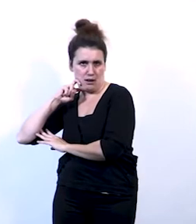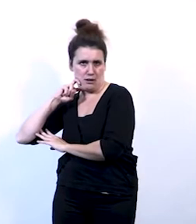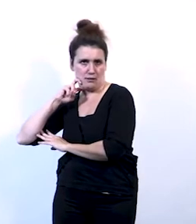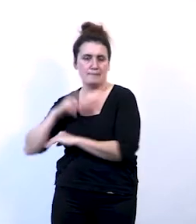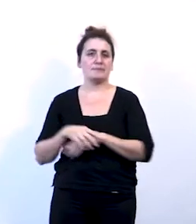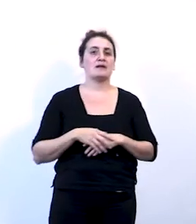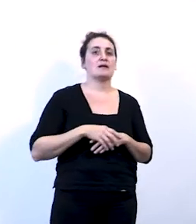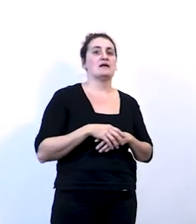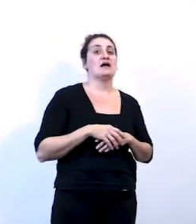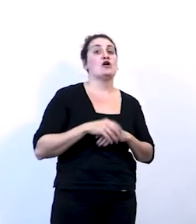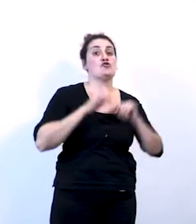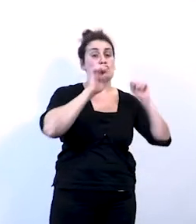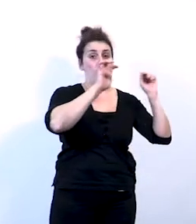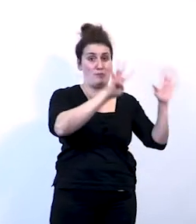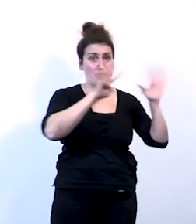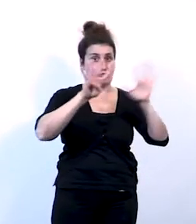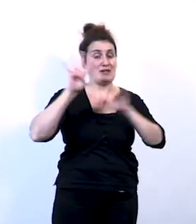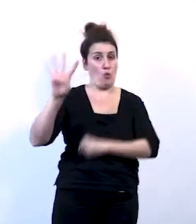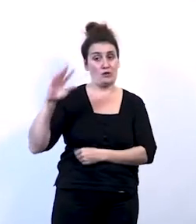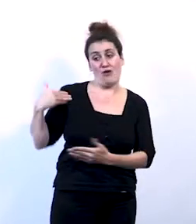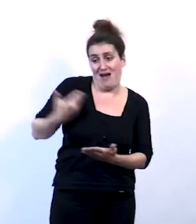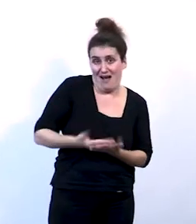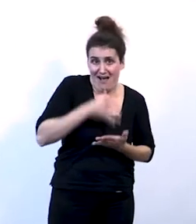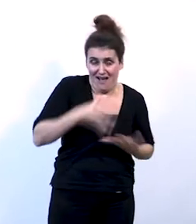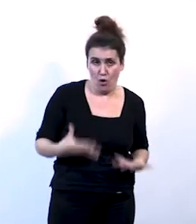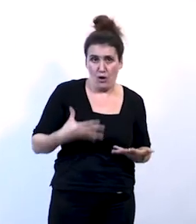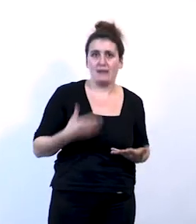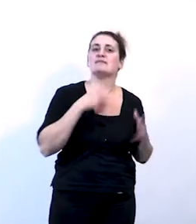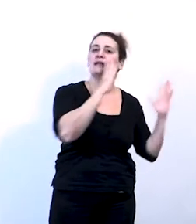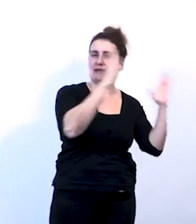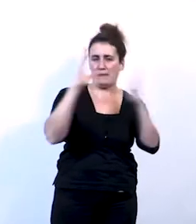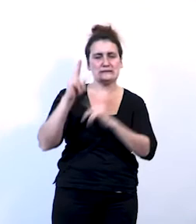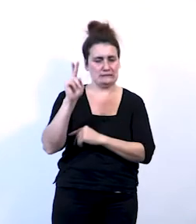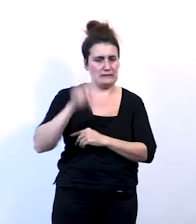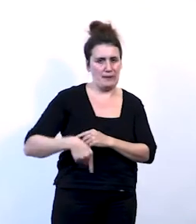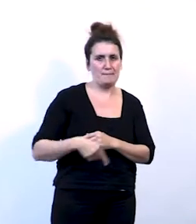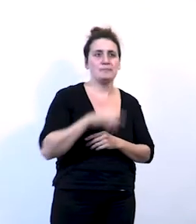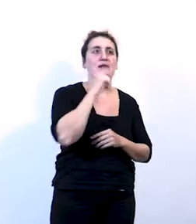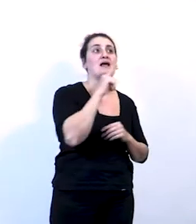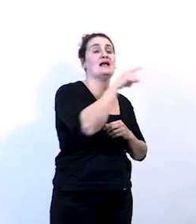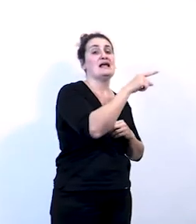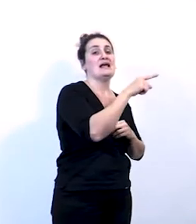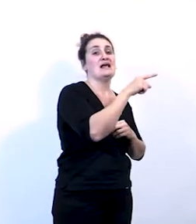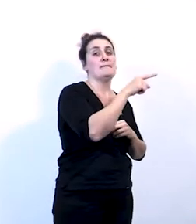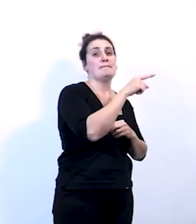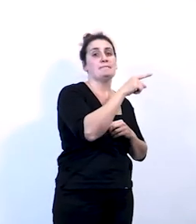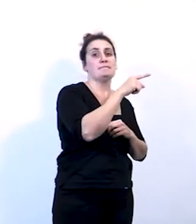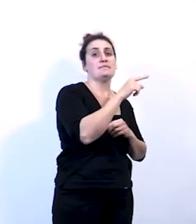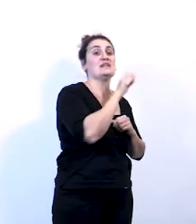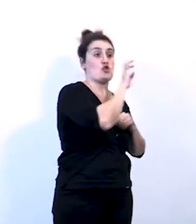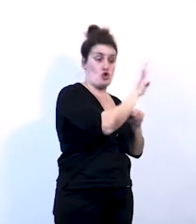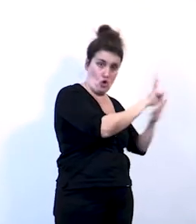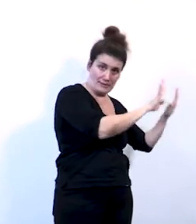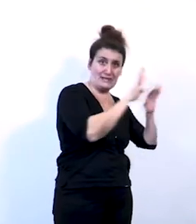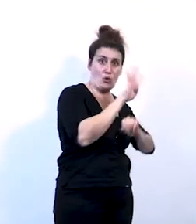Desde 1994 a hoy, tenemos también varias etapas. Tenemos de